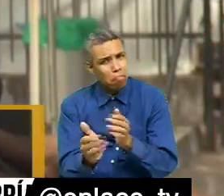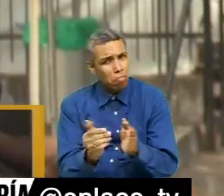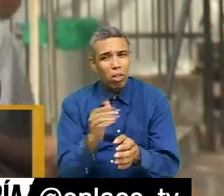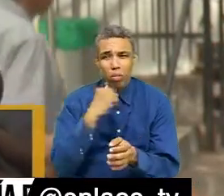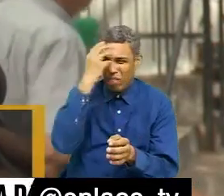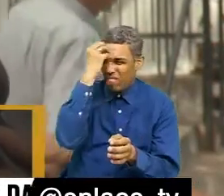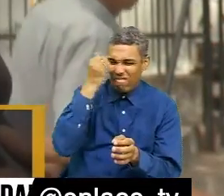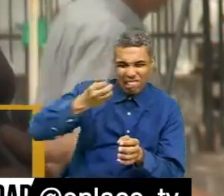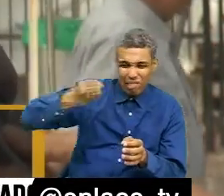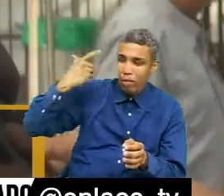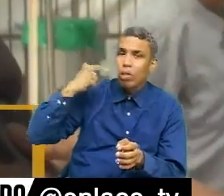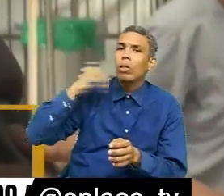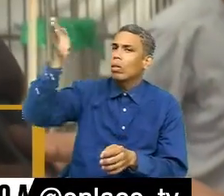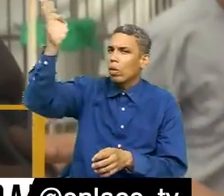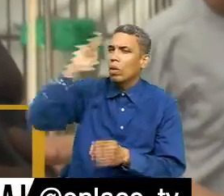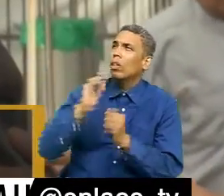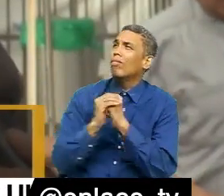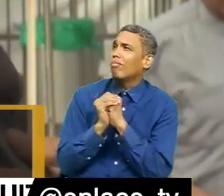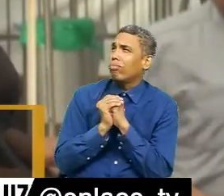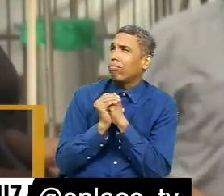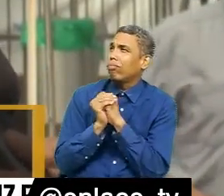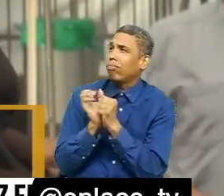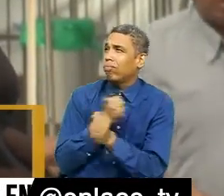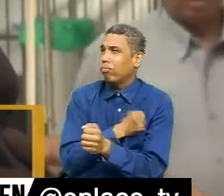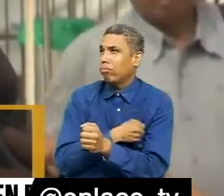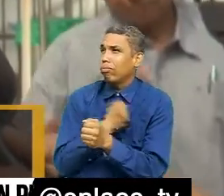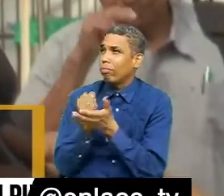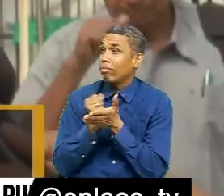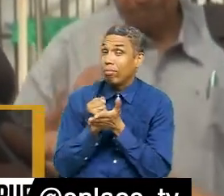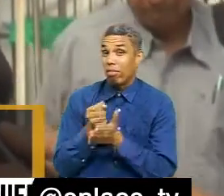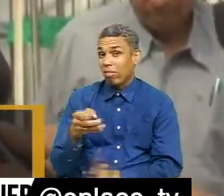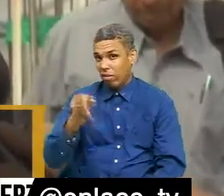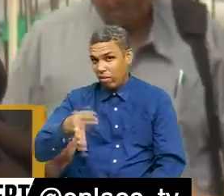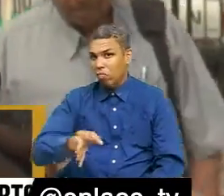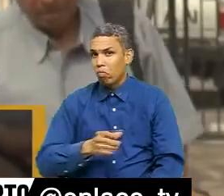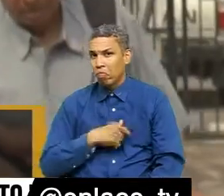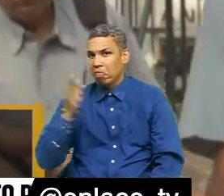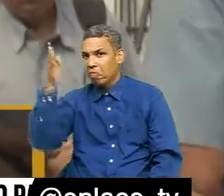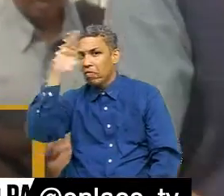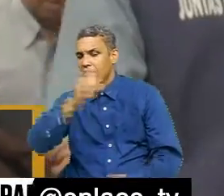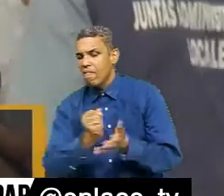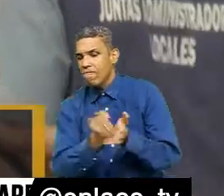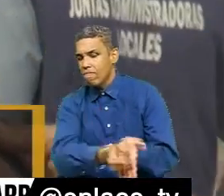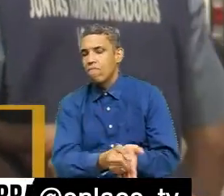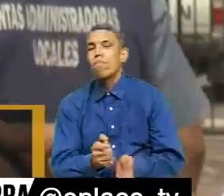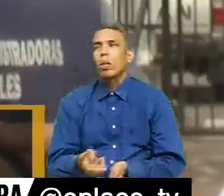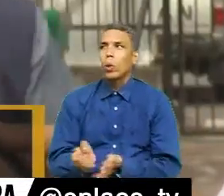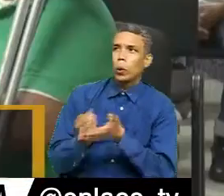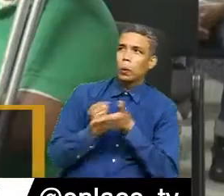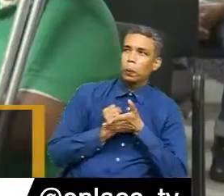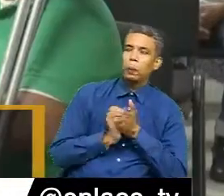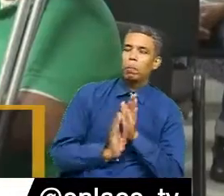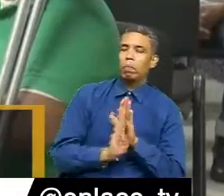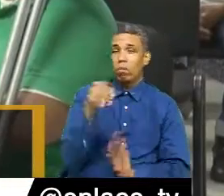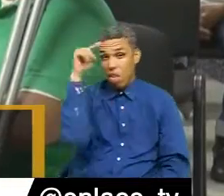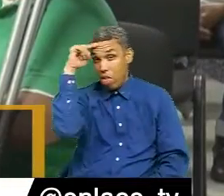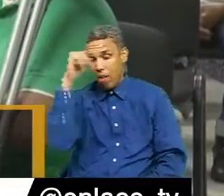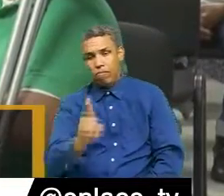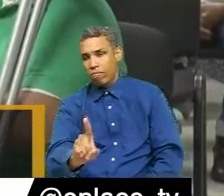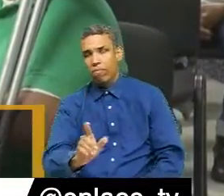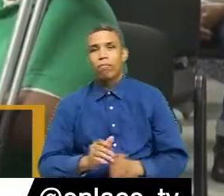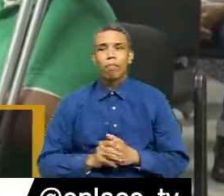de Dios, en la mano de Dios, que yo creo que Él nos va generando la... el camino para salir adelante, pero no hay que desfallecer. Clara Rojas